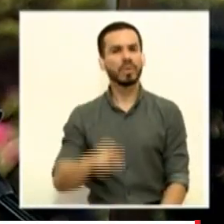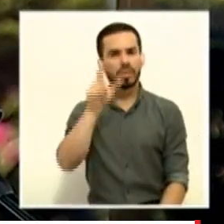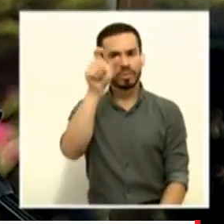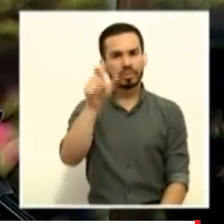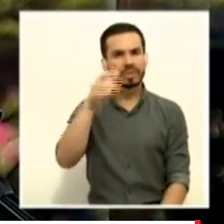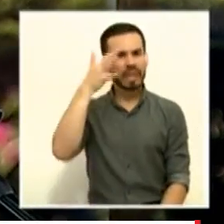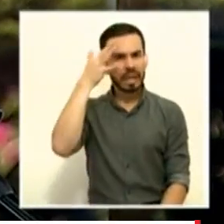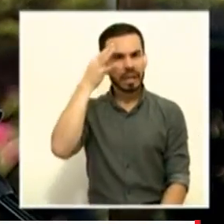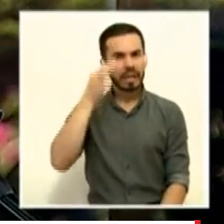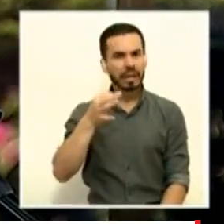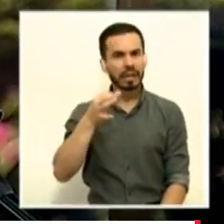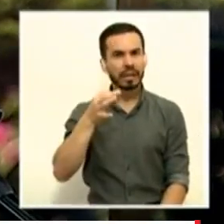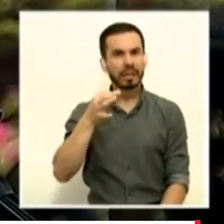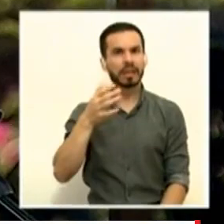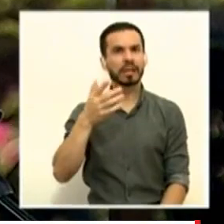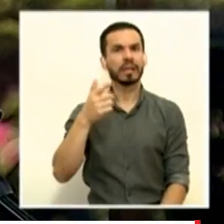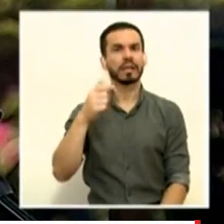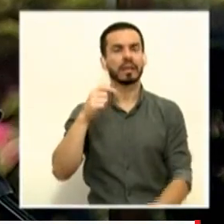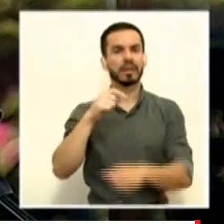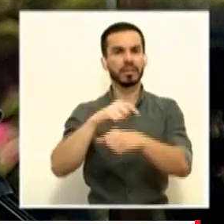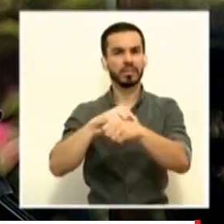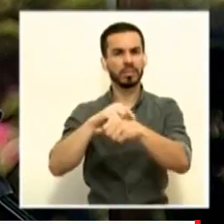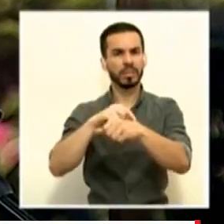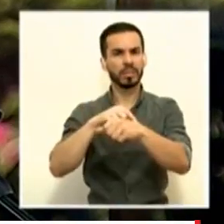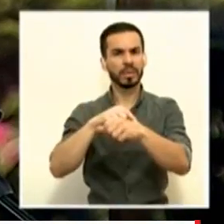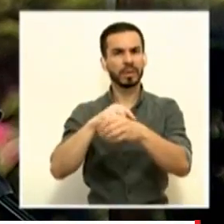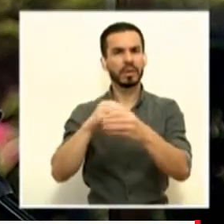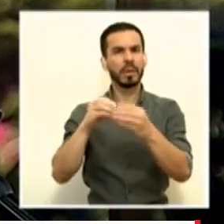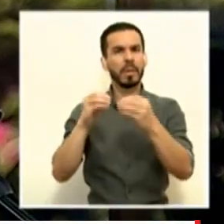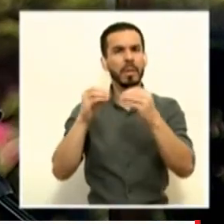¿usted cree que se está pasando por el momento